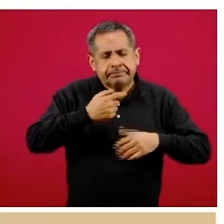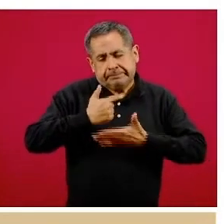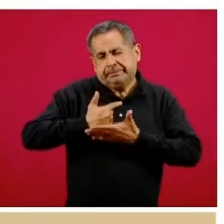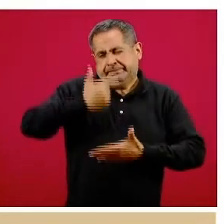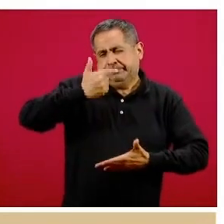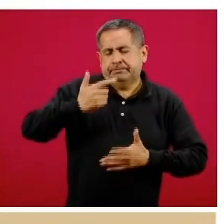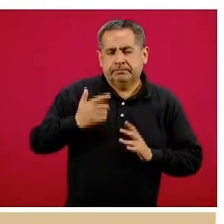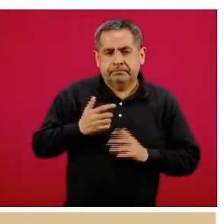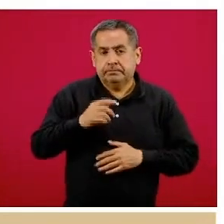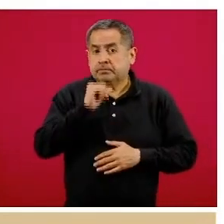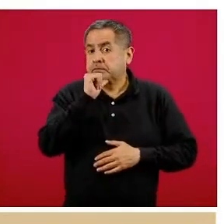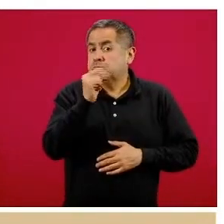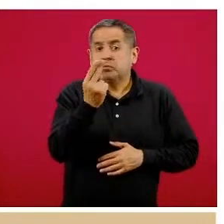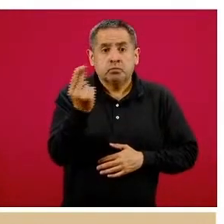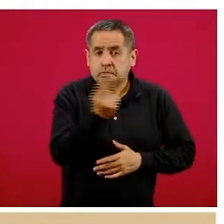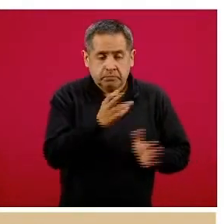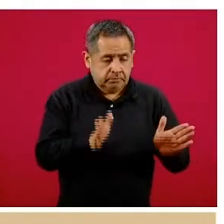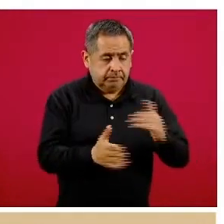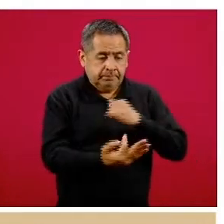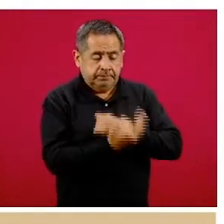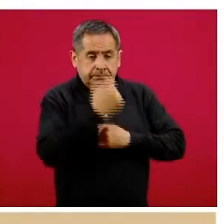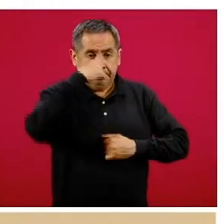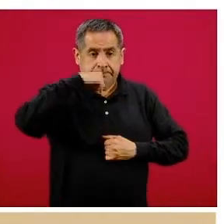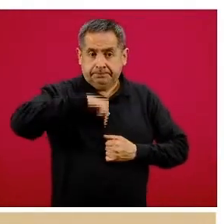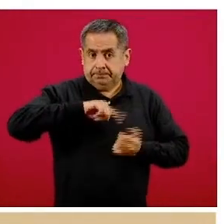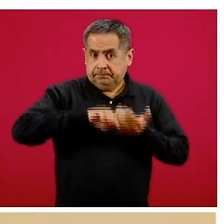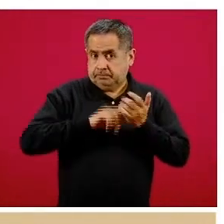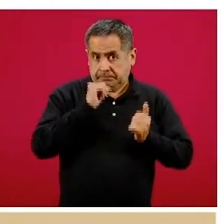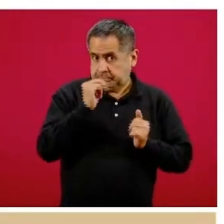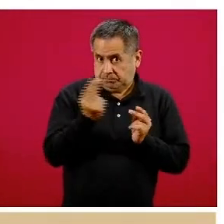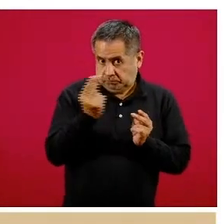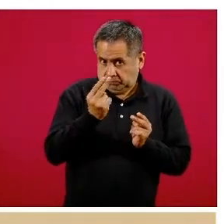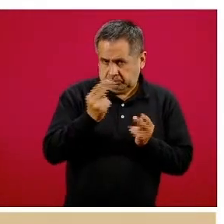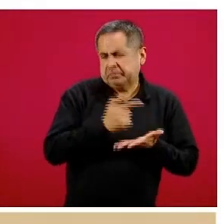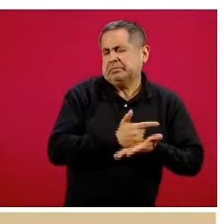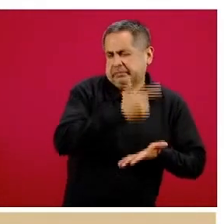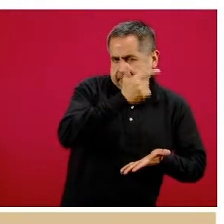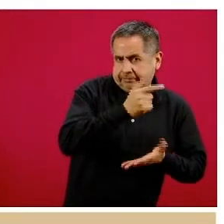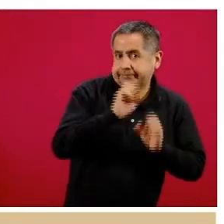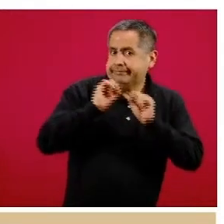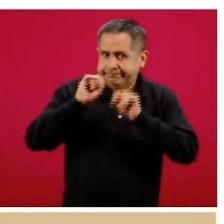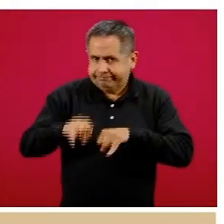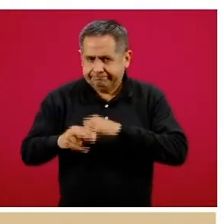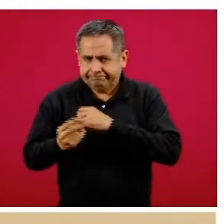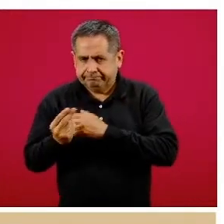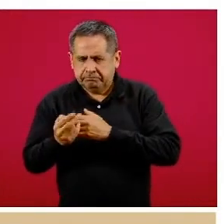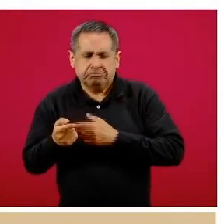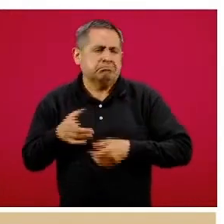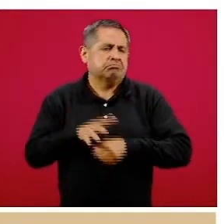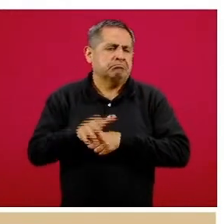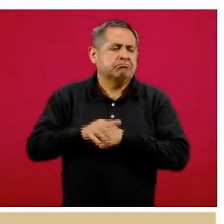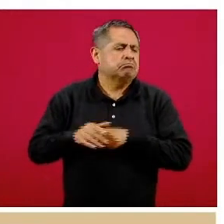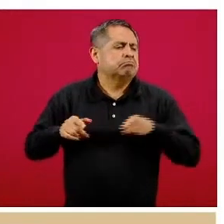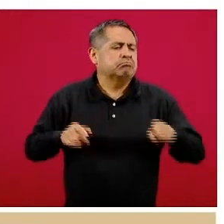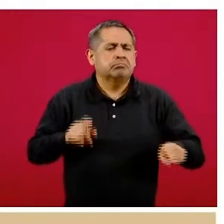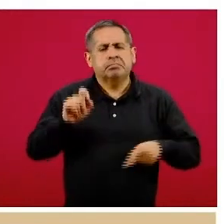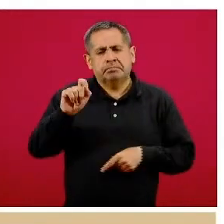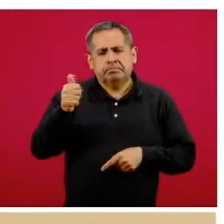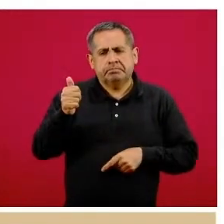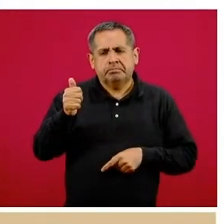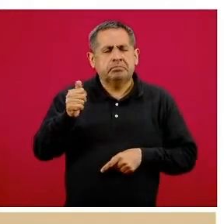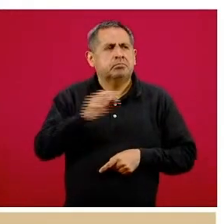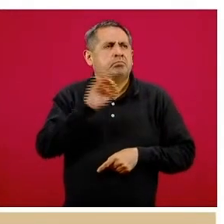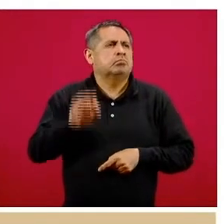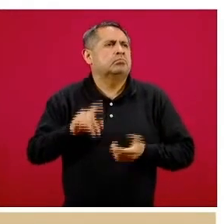grave que no requieren de apoyo con un respirador mecánico, tenemos una ocupación del 26%,